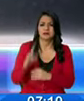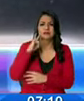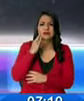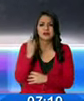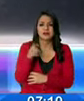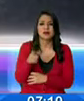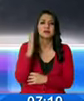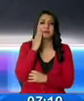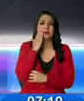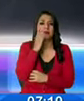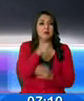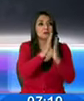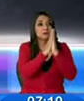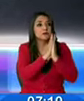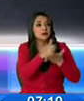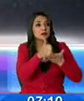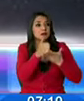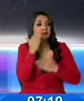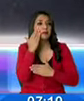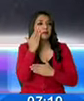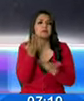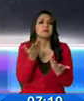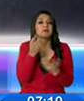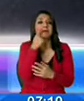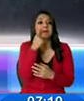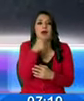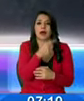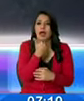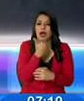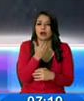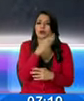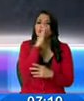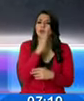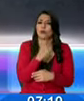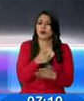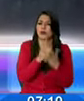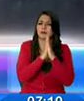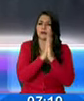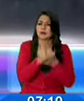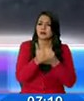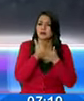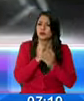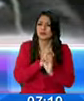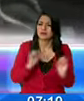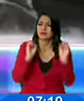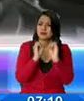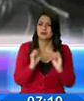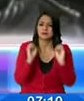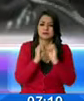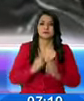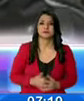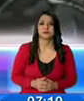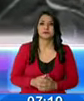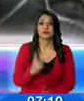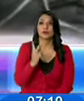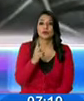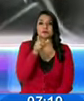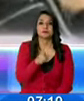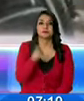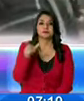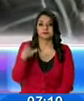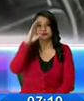nunca le hemos pedido ayuda tal vez si fue el papá nunca le hemos pedido ayuda a nadie dos personas están detenidas para